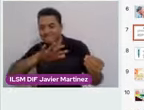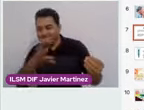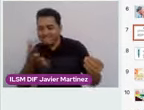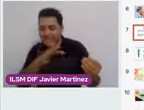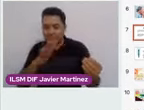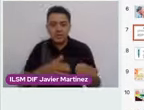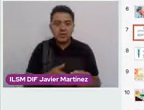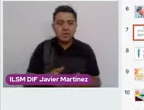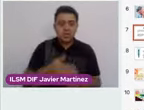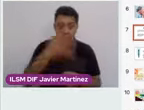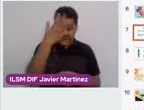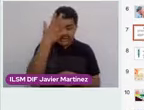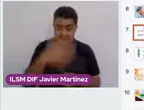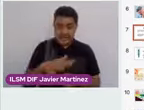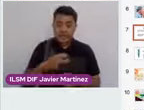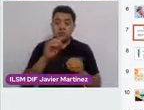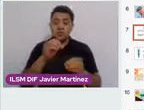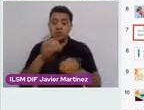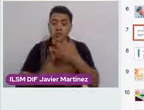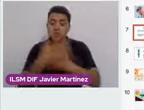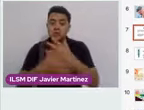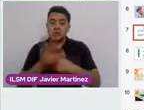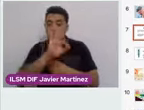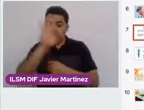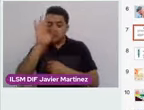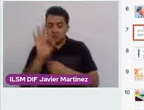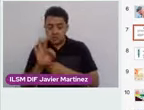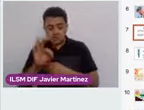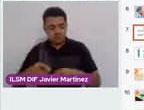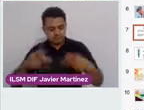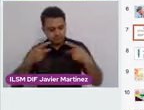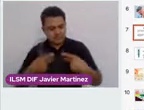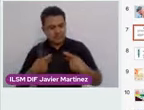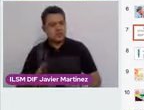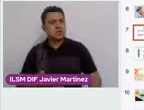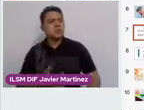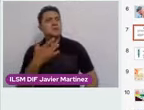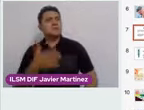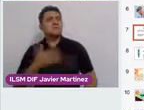de tinnitus. Se dice que es demasiado frecuente.